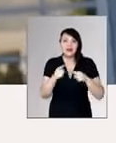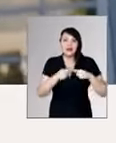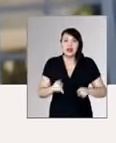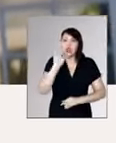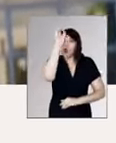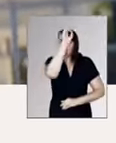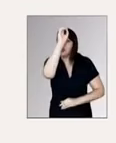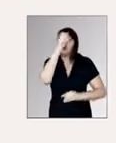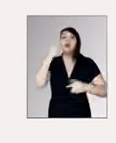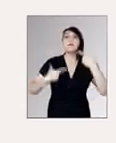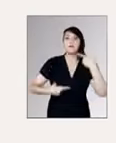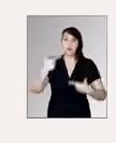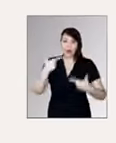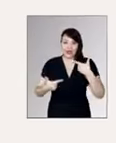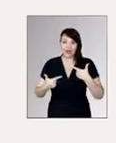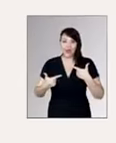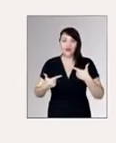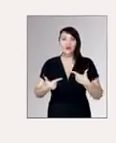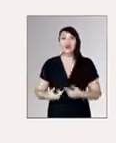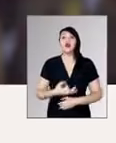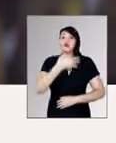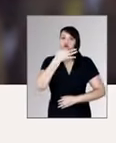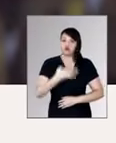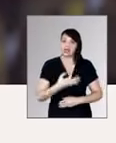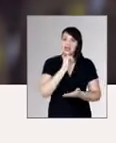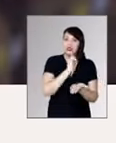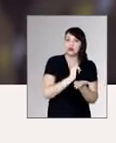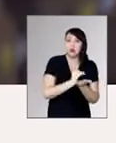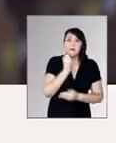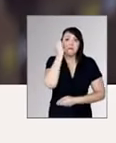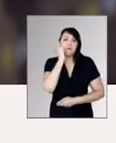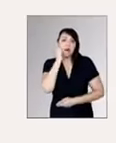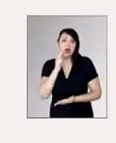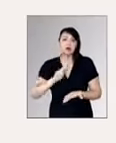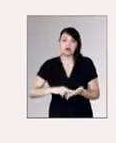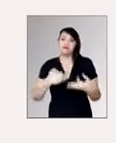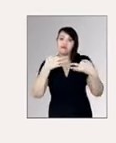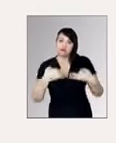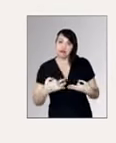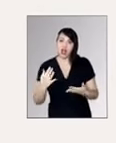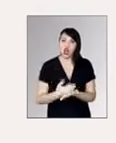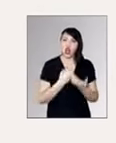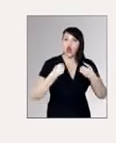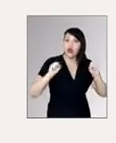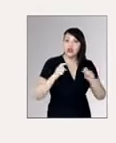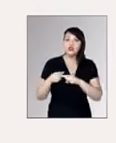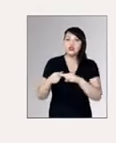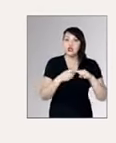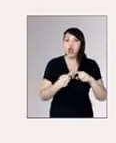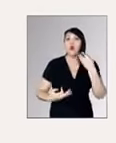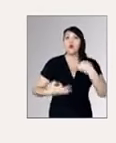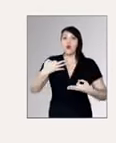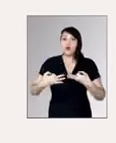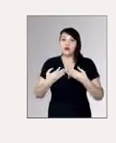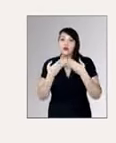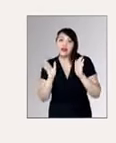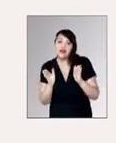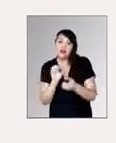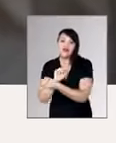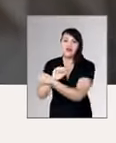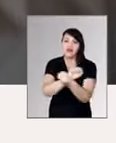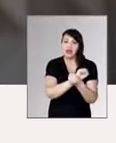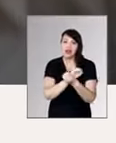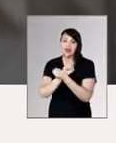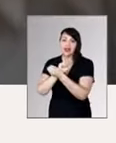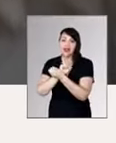distintas posiciones políticas. Esto afianzará las instituciones, les dará más aprecio y credibilidad y así lograr una sociedad justa, libre y